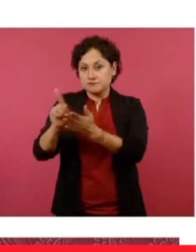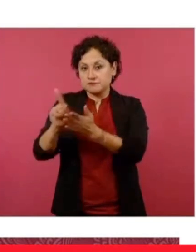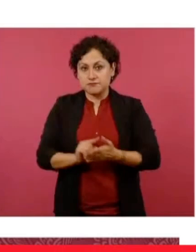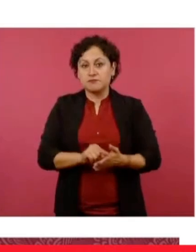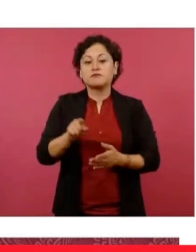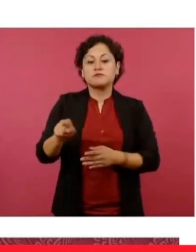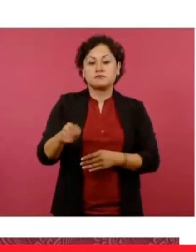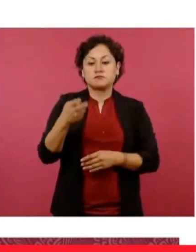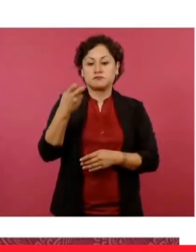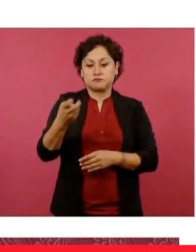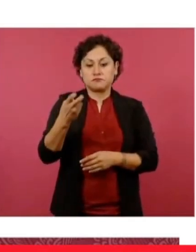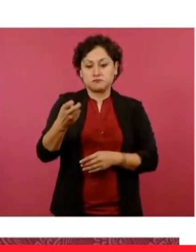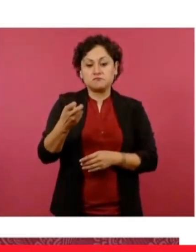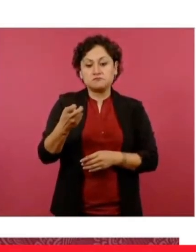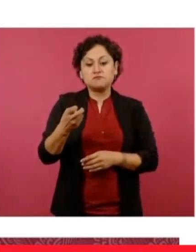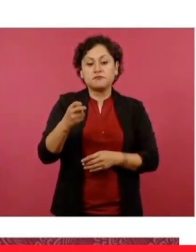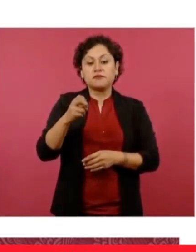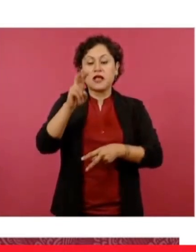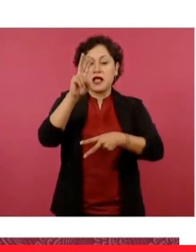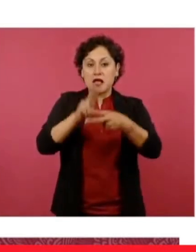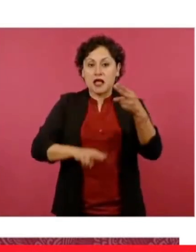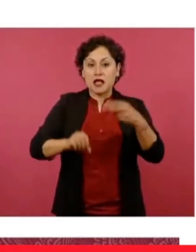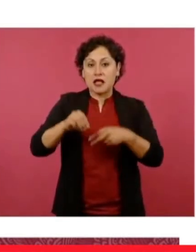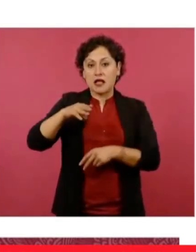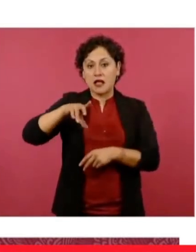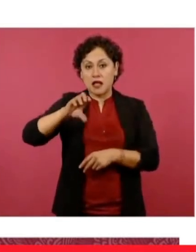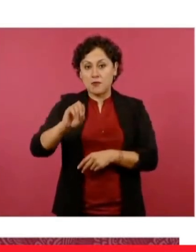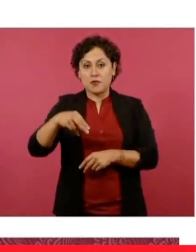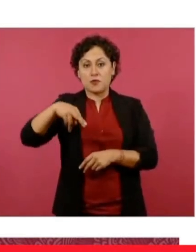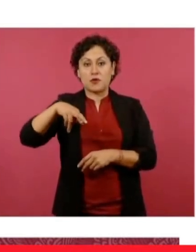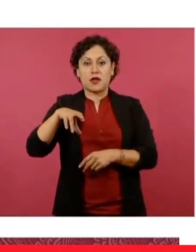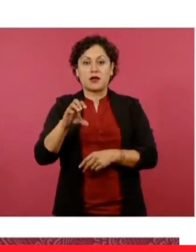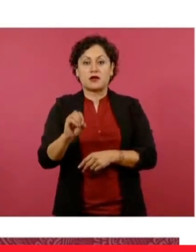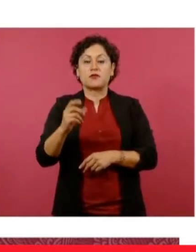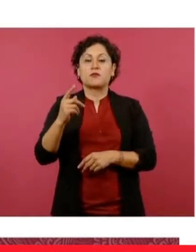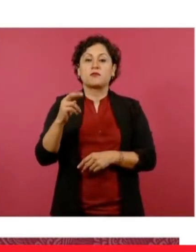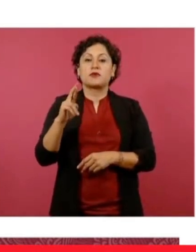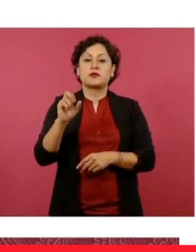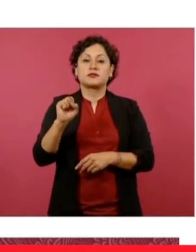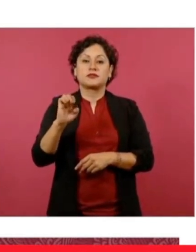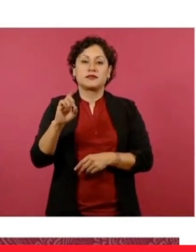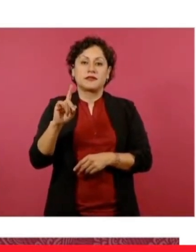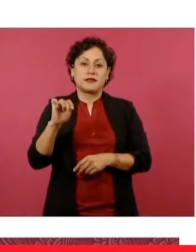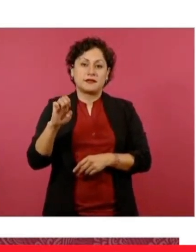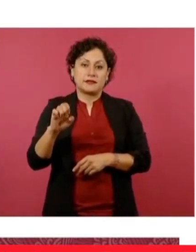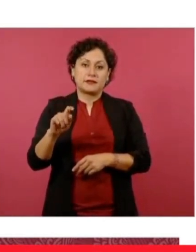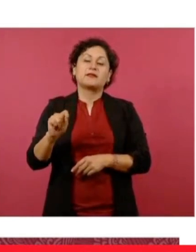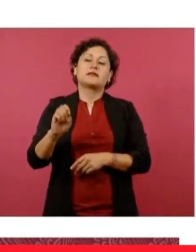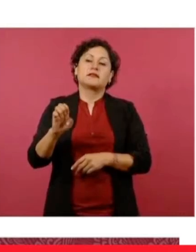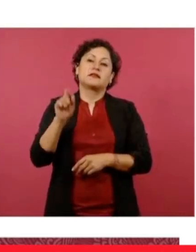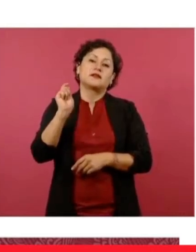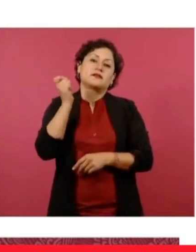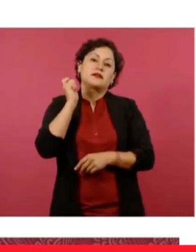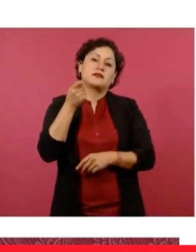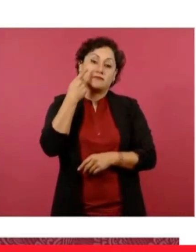menciones solamente de narcopresidente AMLO. Y si me pasan, por favor, la siguiente, en donde podemos ver la línea del tiempo